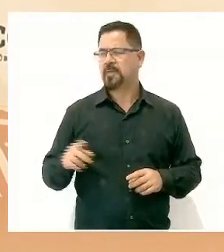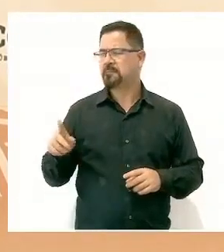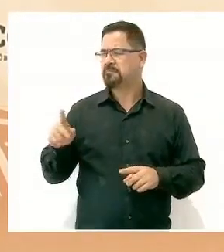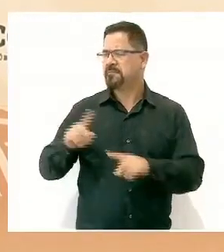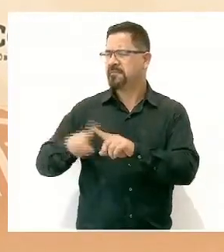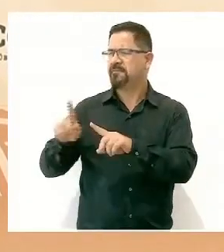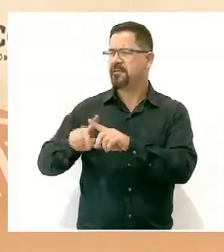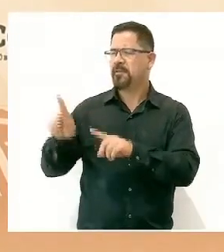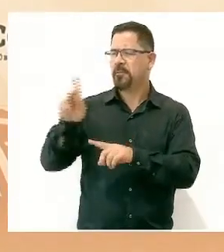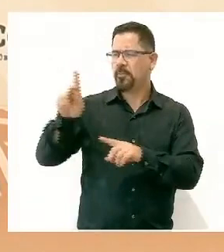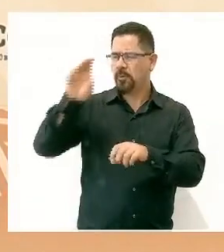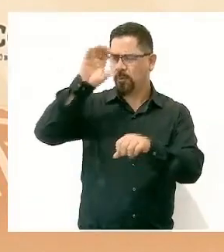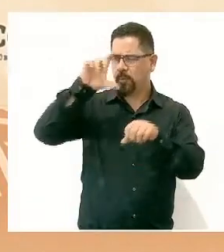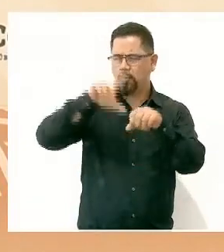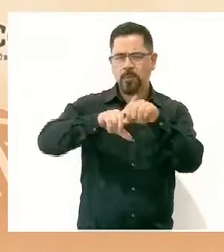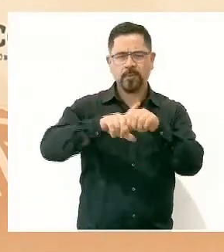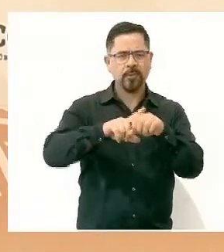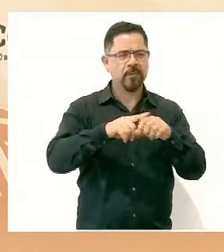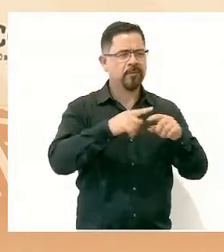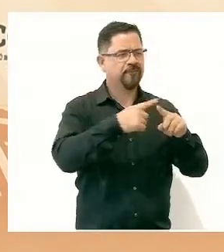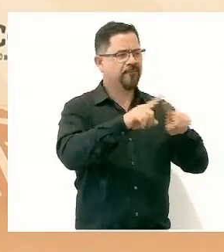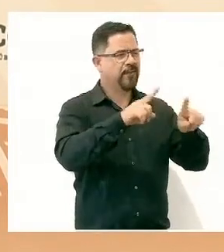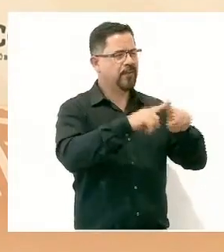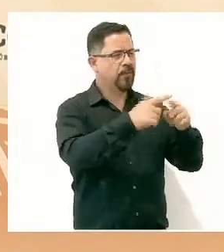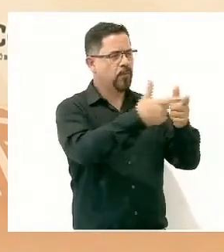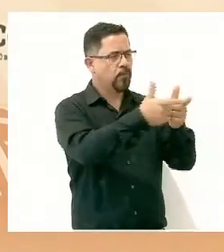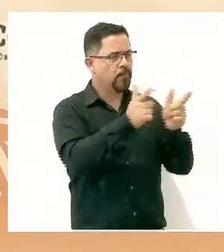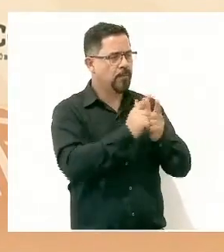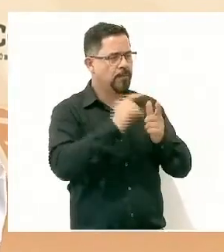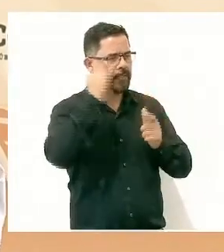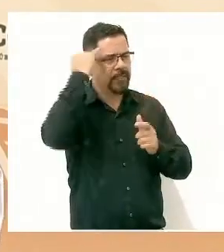culturas, etnias